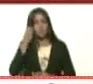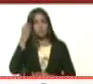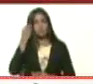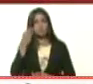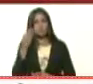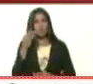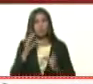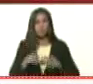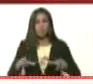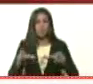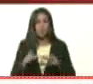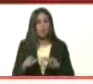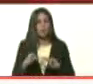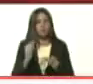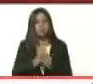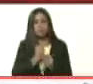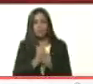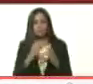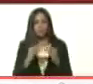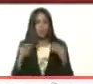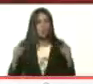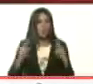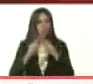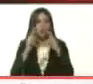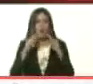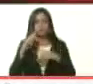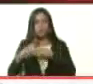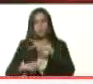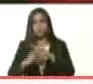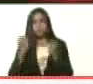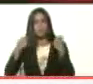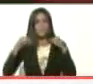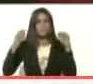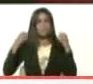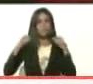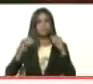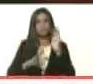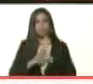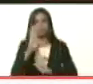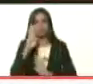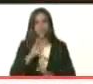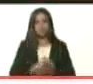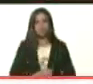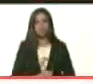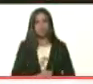de trabajo, en este encuentro y en todo el proceso práctico que desarrollan.